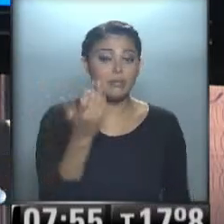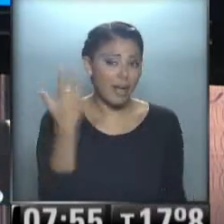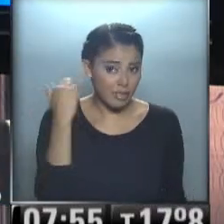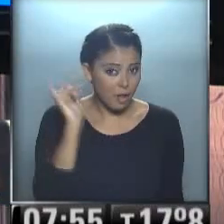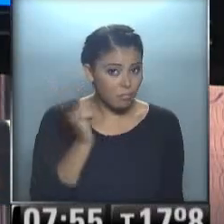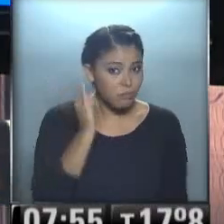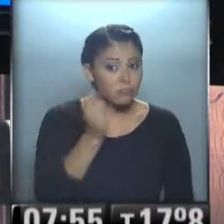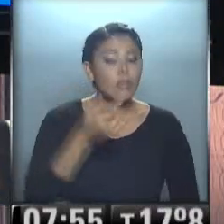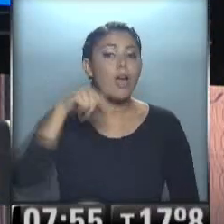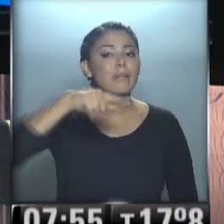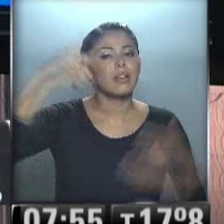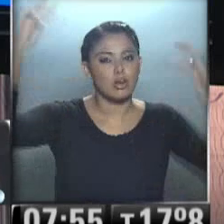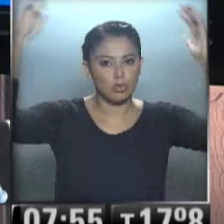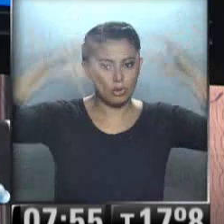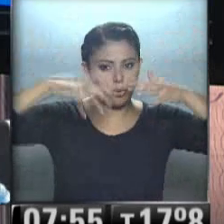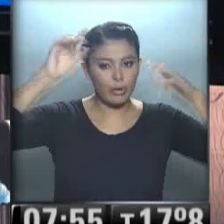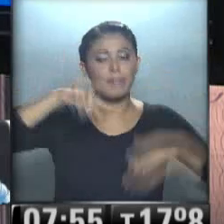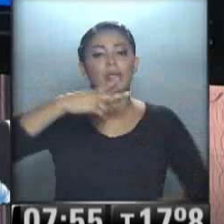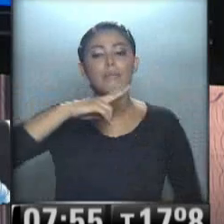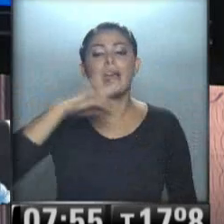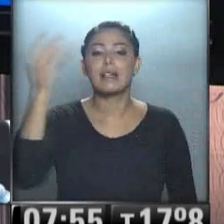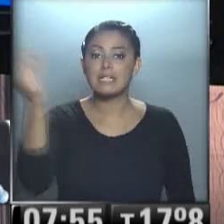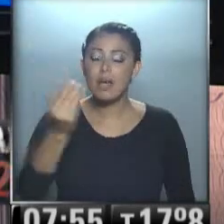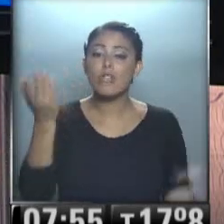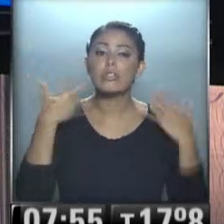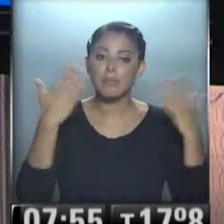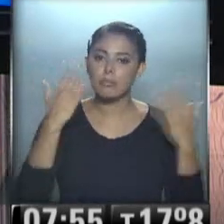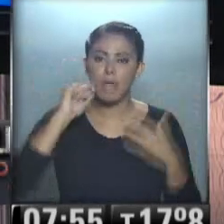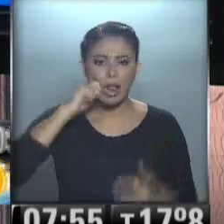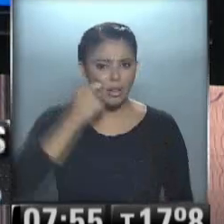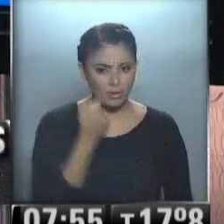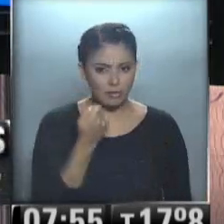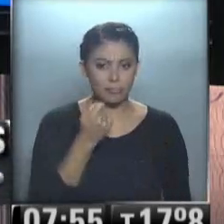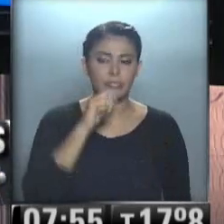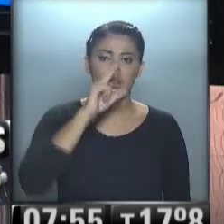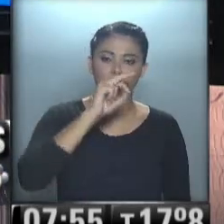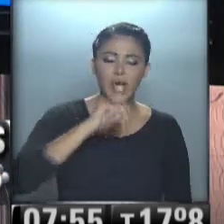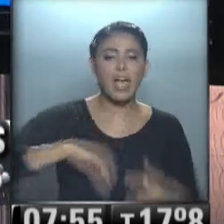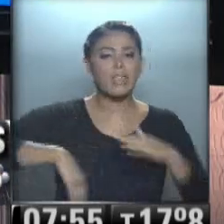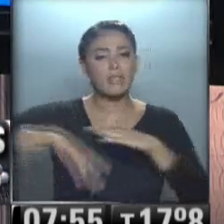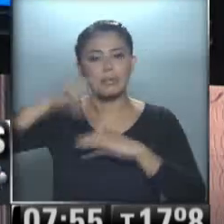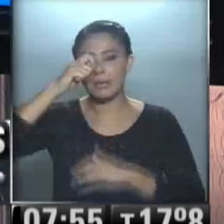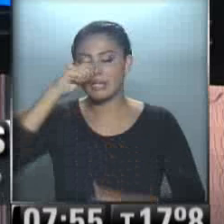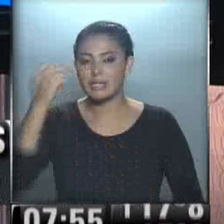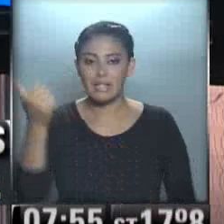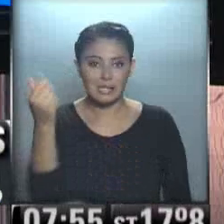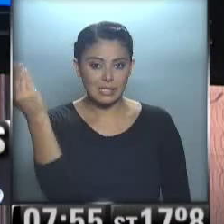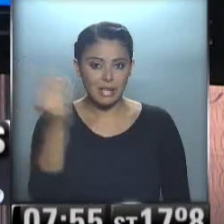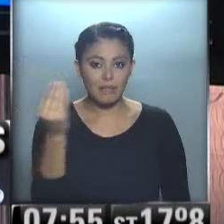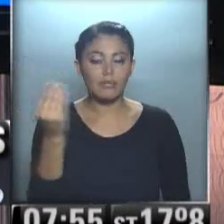veíamos, llueve mañana, viernes, sábado, la temperatura muy agradable, 30, 26 para el sábado,